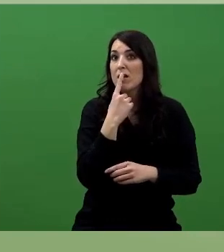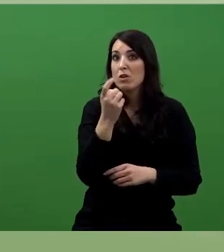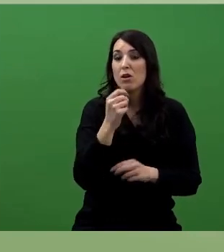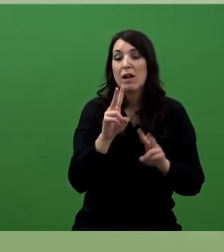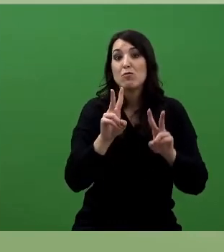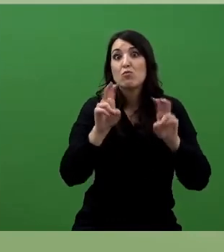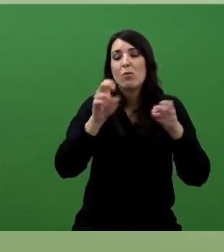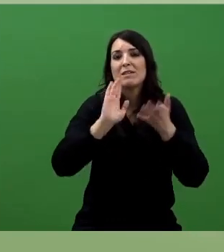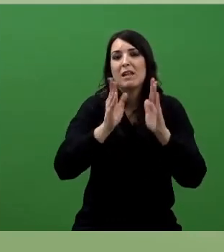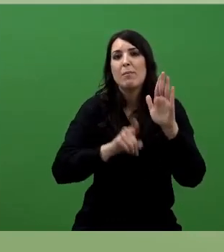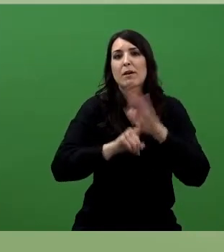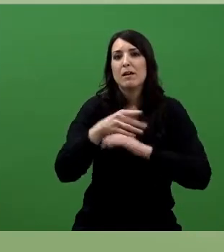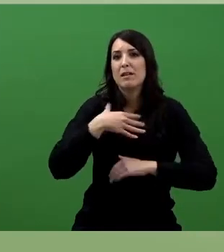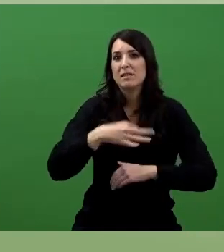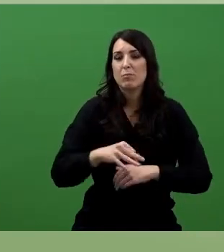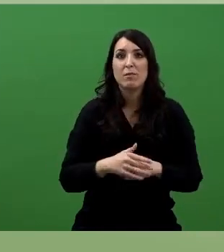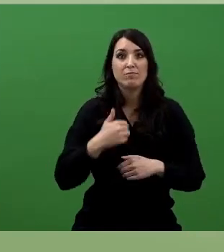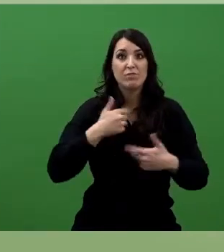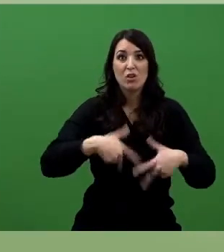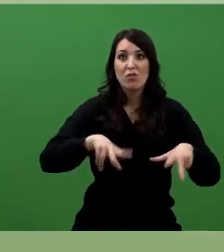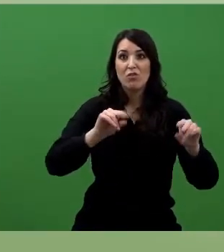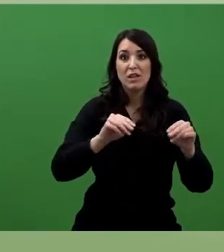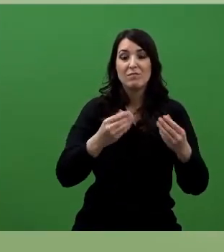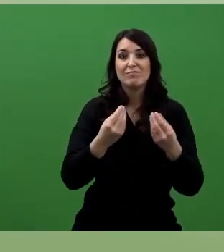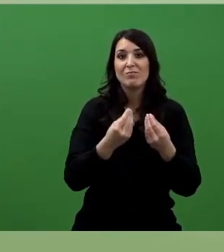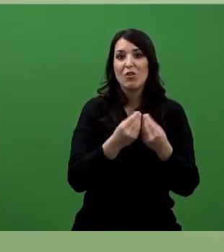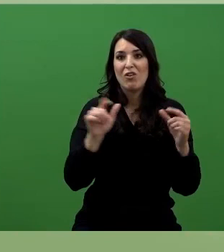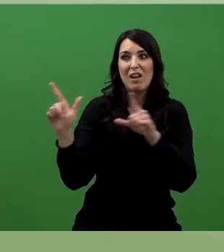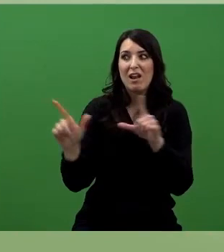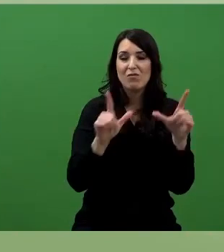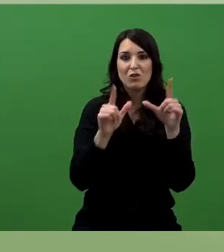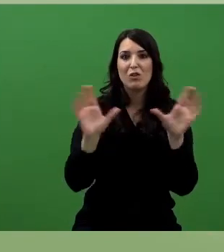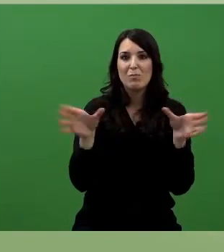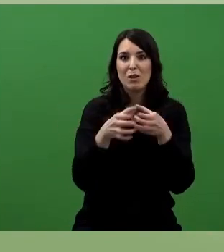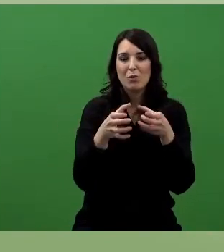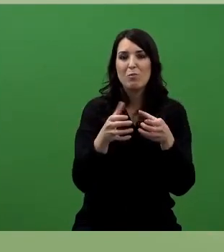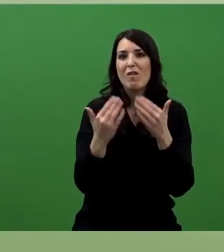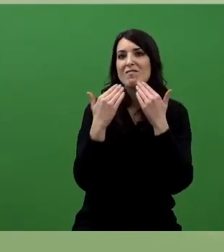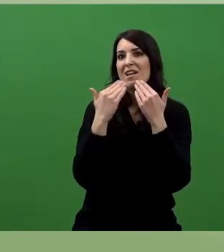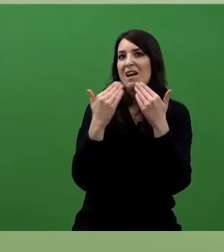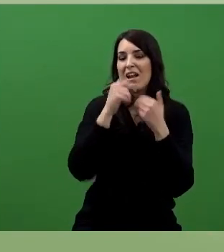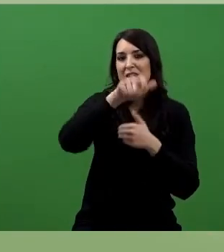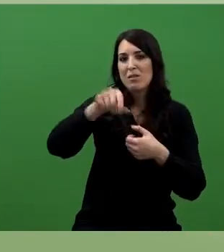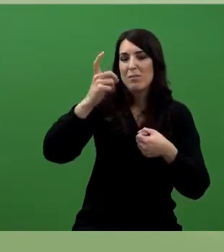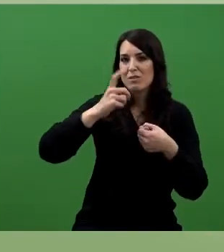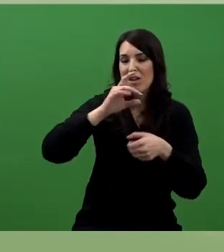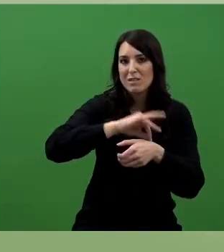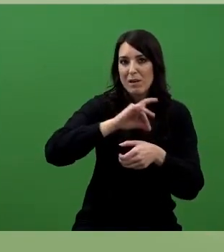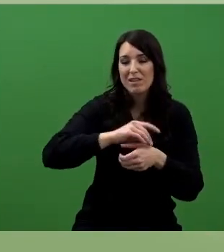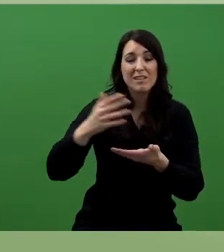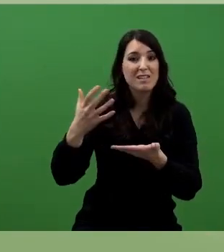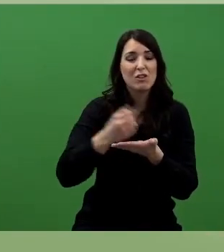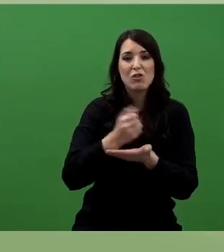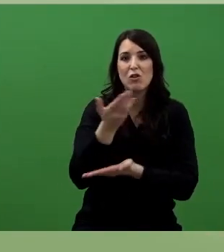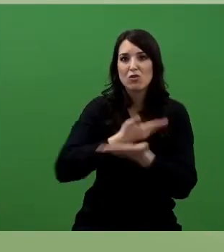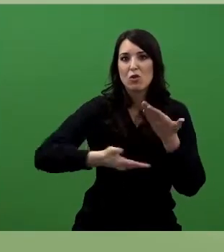nuevas terapias. Con esto lo dejo con la foto de mi grupo. Agradecimientos, obviamente, a los pacientes y a todos los colaboradores que